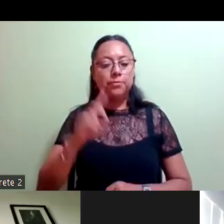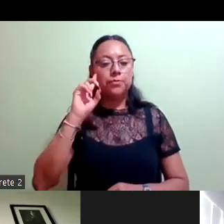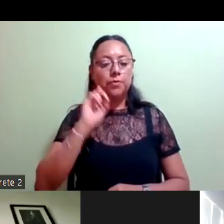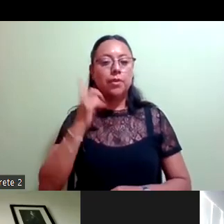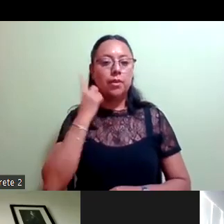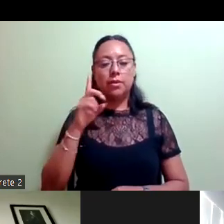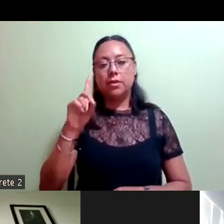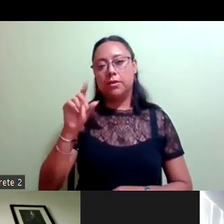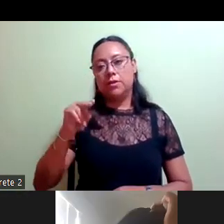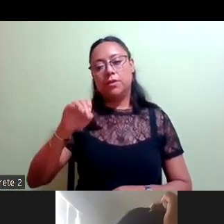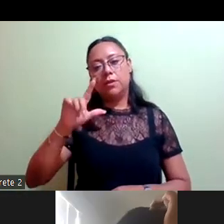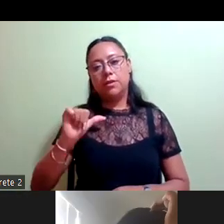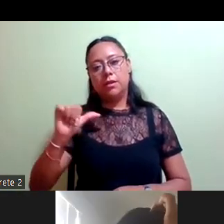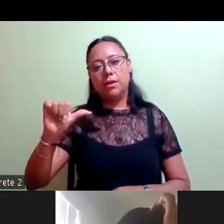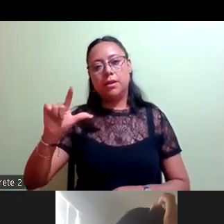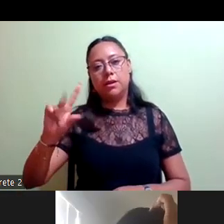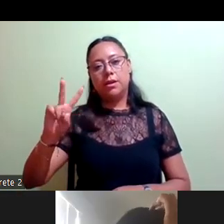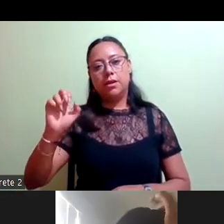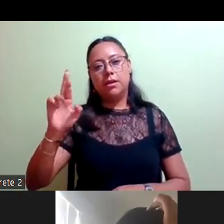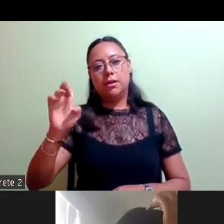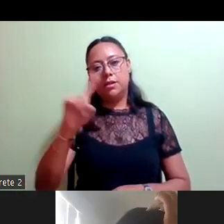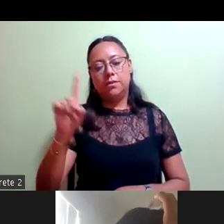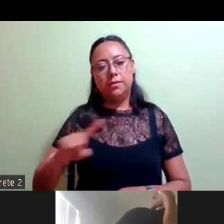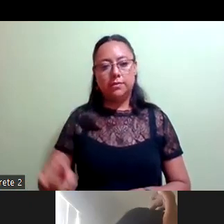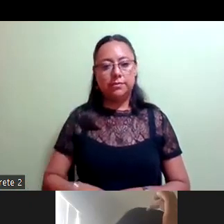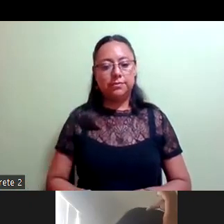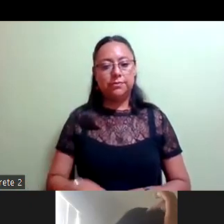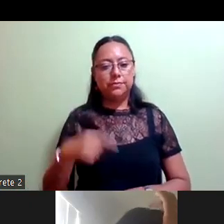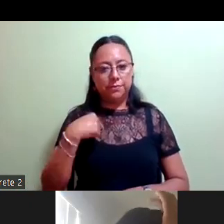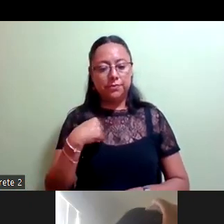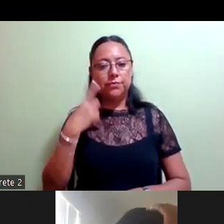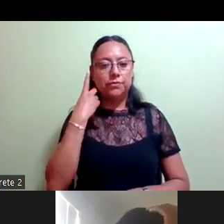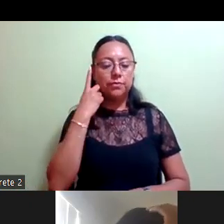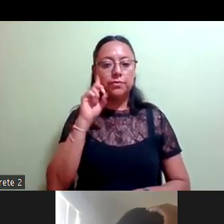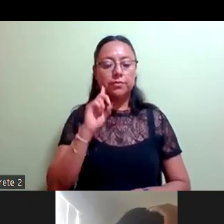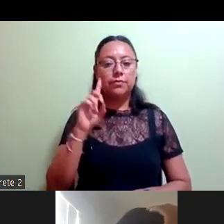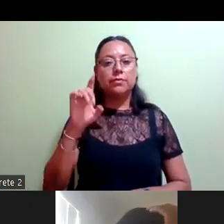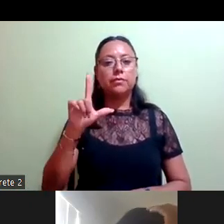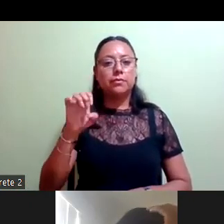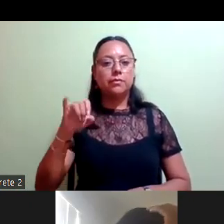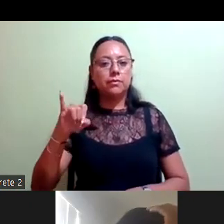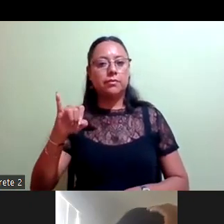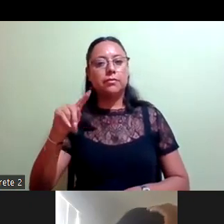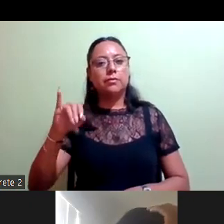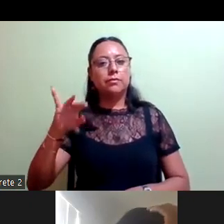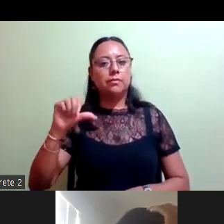Diputada Daniela Gisela Álvarez Camacho. La de la voz, Leticia Estrada Hernández, a favor.